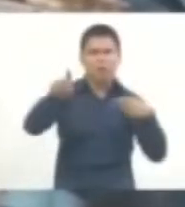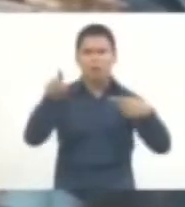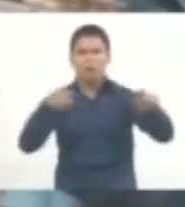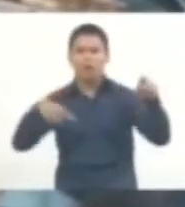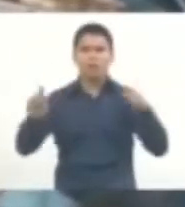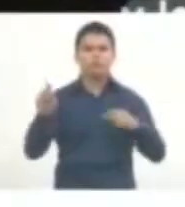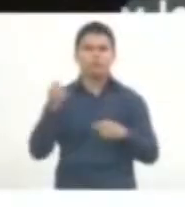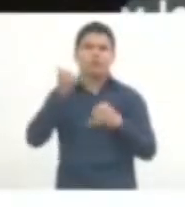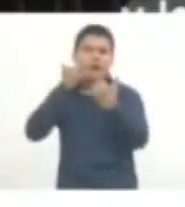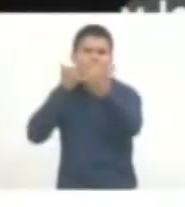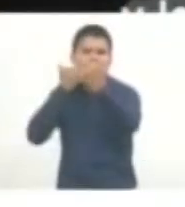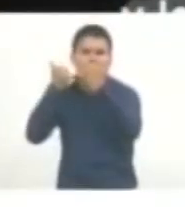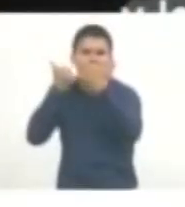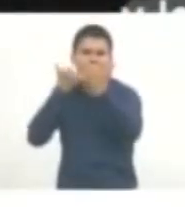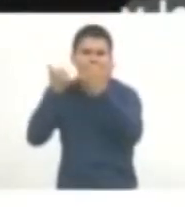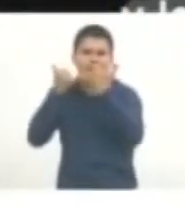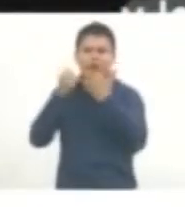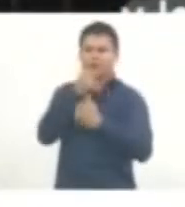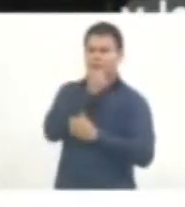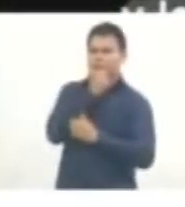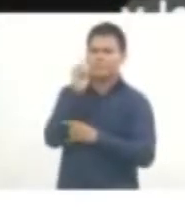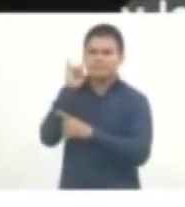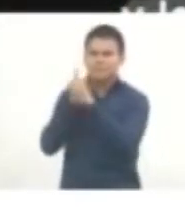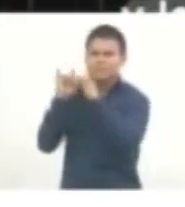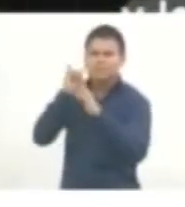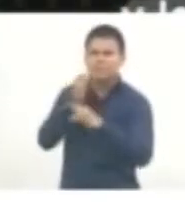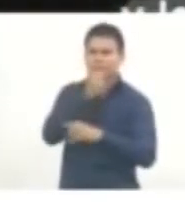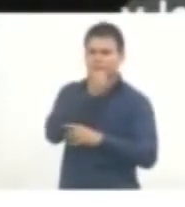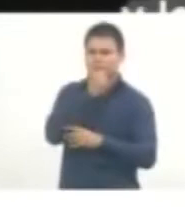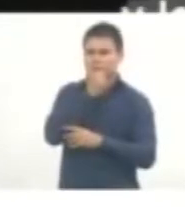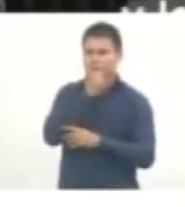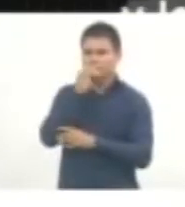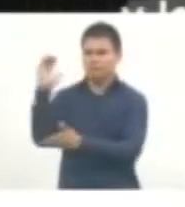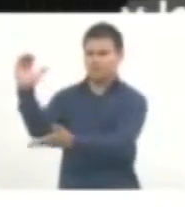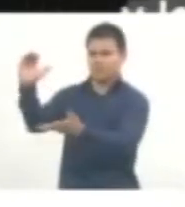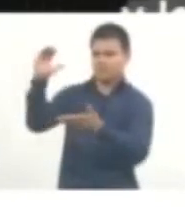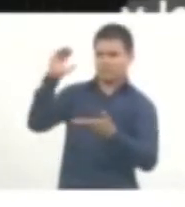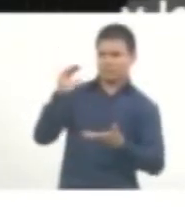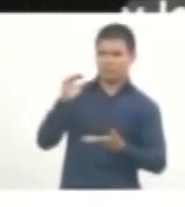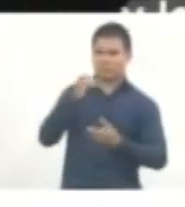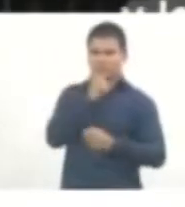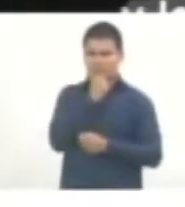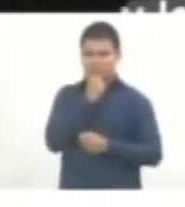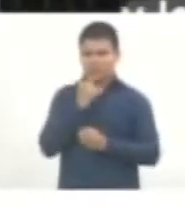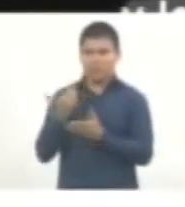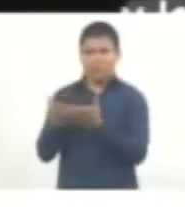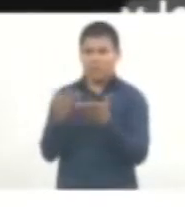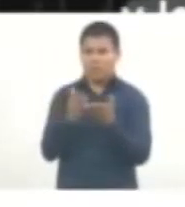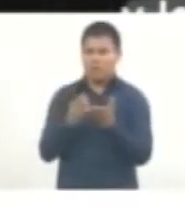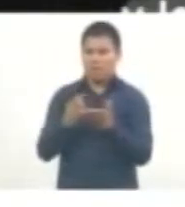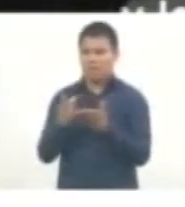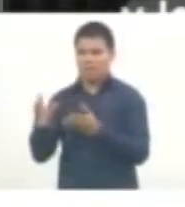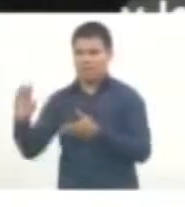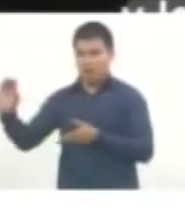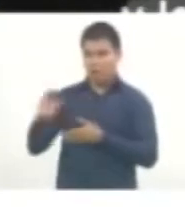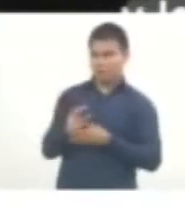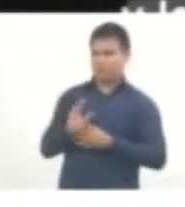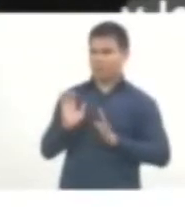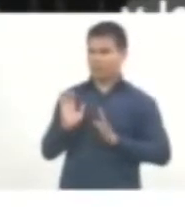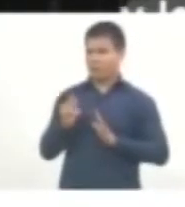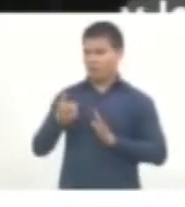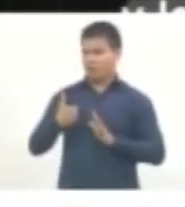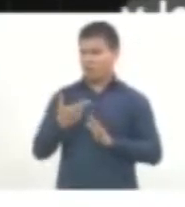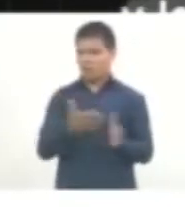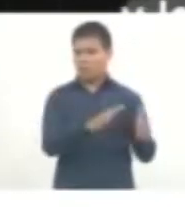las grabaciones. Se quedó con una mercancía y no me quería pagar, y le metí hueca a mi casa y me fumigó todo el billar, si pillé como en la vuelta ya.